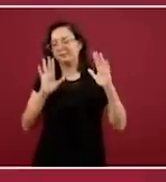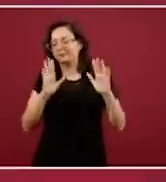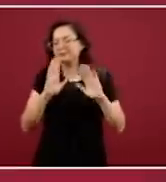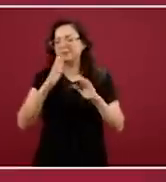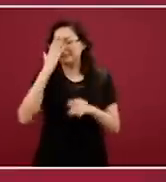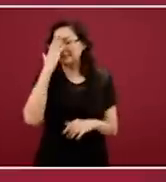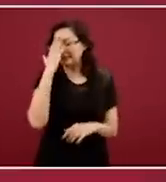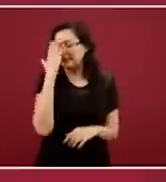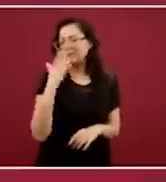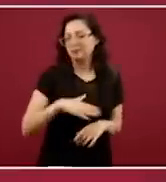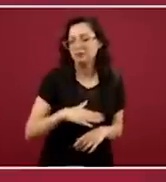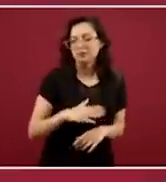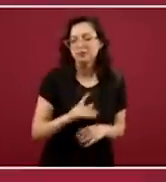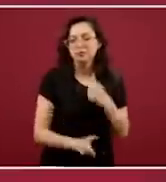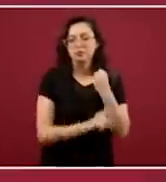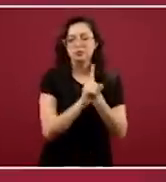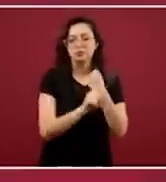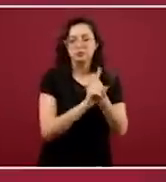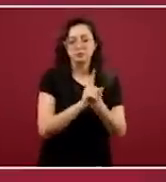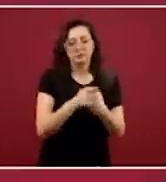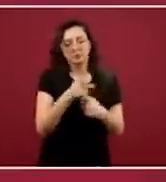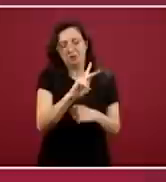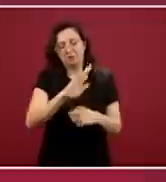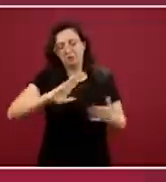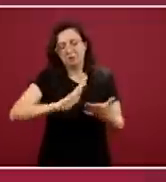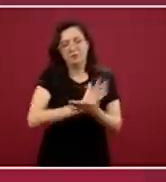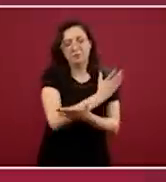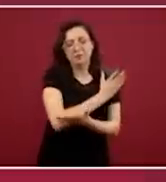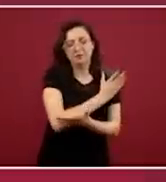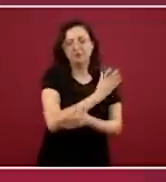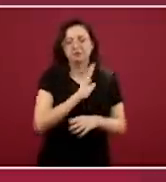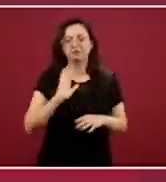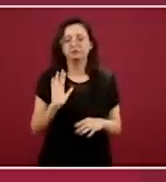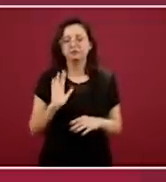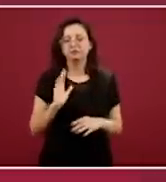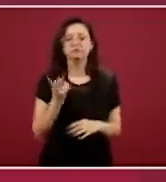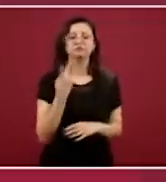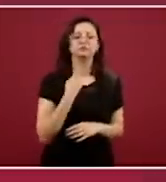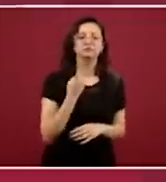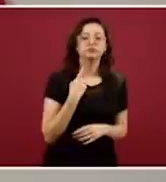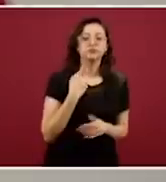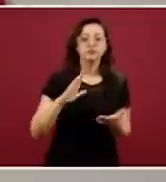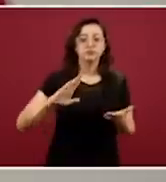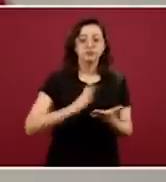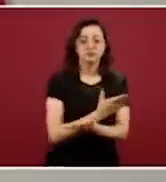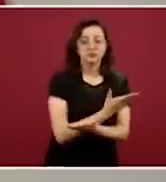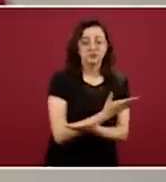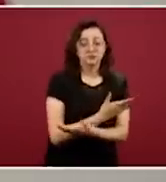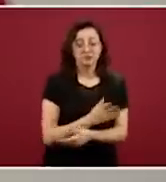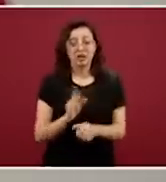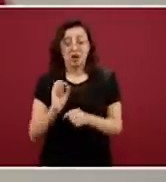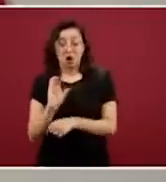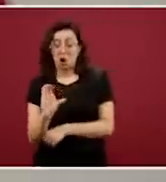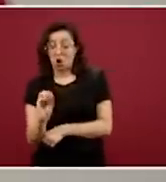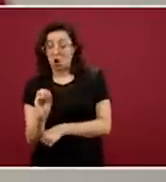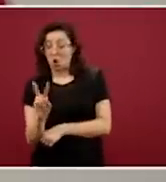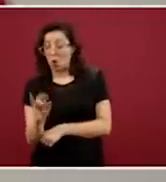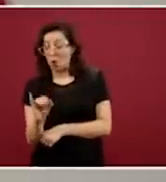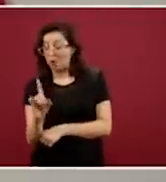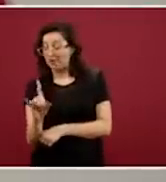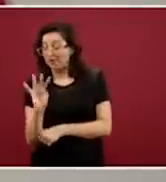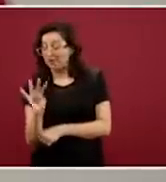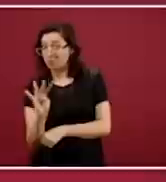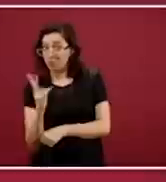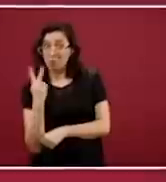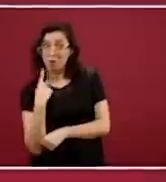de lo que hacemos, pero sabemos que es un tema que puede ser político. Pero coronavirus no es un tema político y el propio